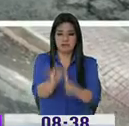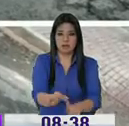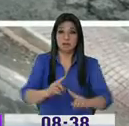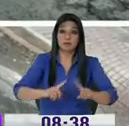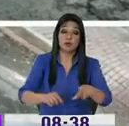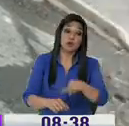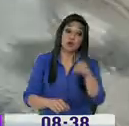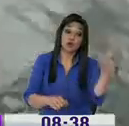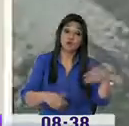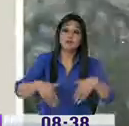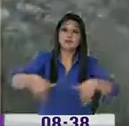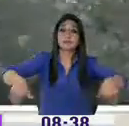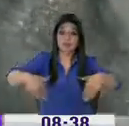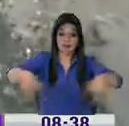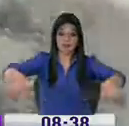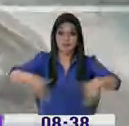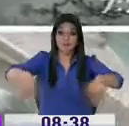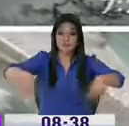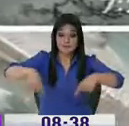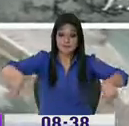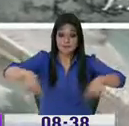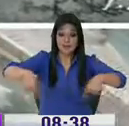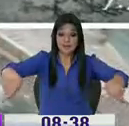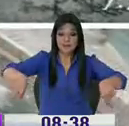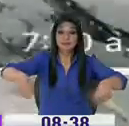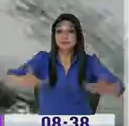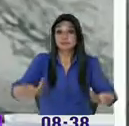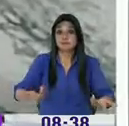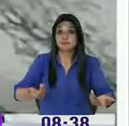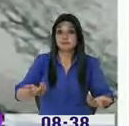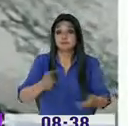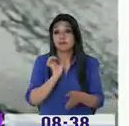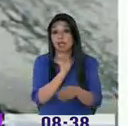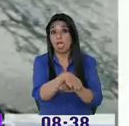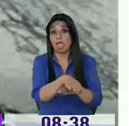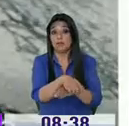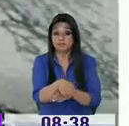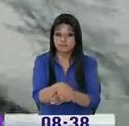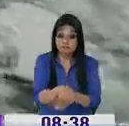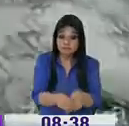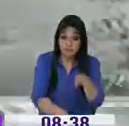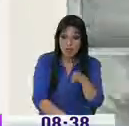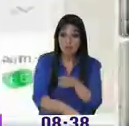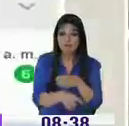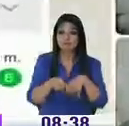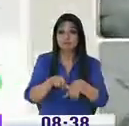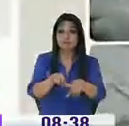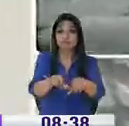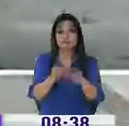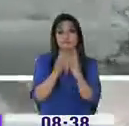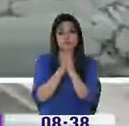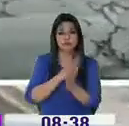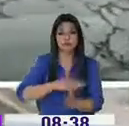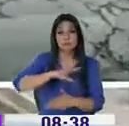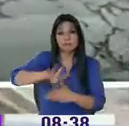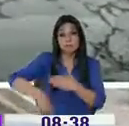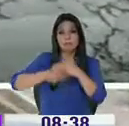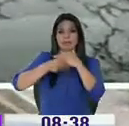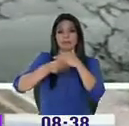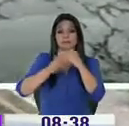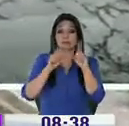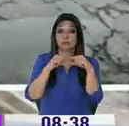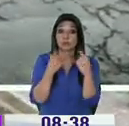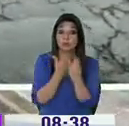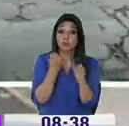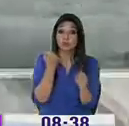alcalde, que los otros barrios, los otros sectores, ahí están sufridos. Entonces, por favor, las cuadrillas